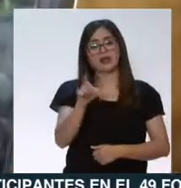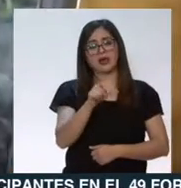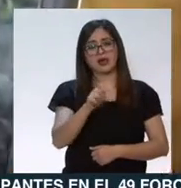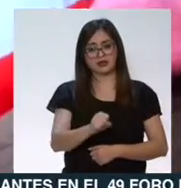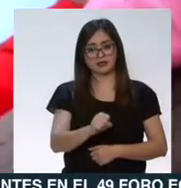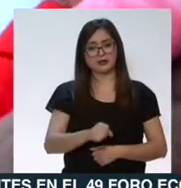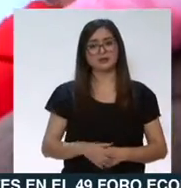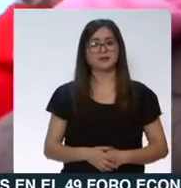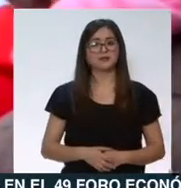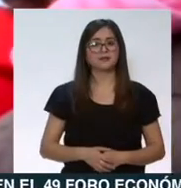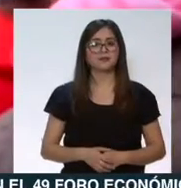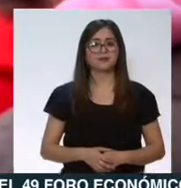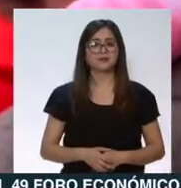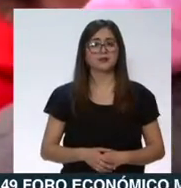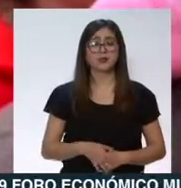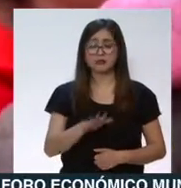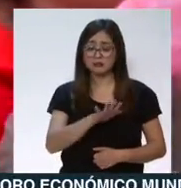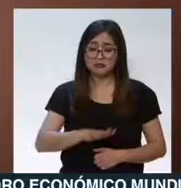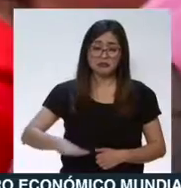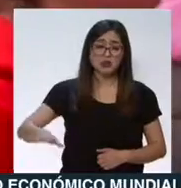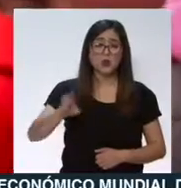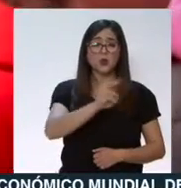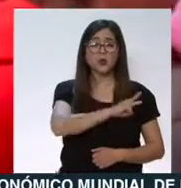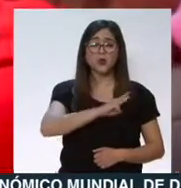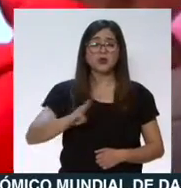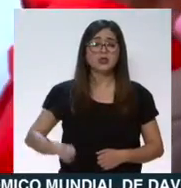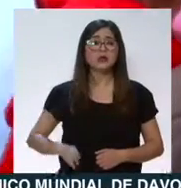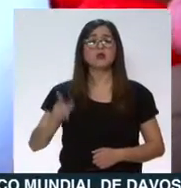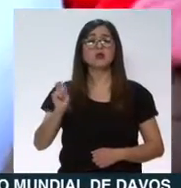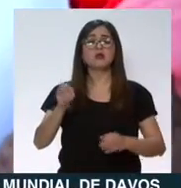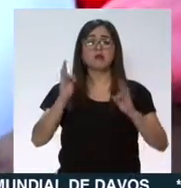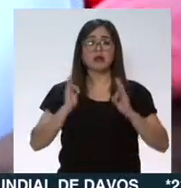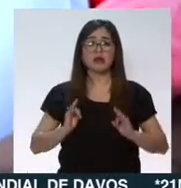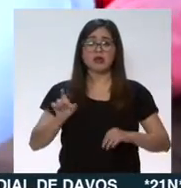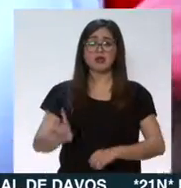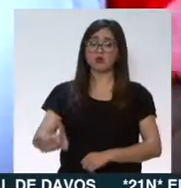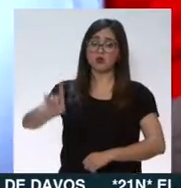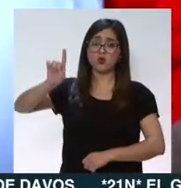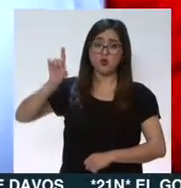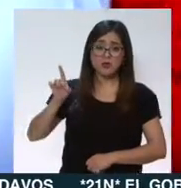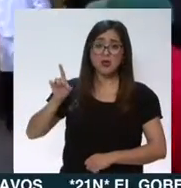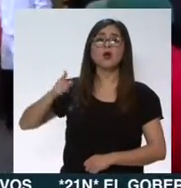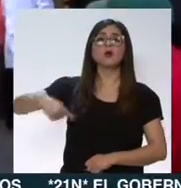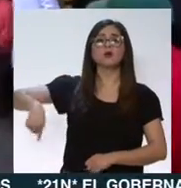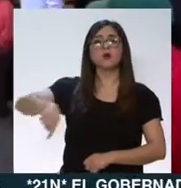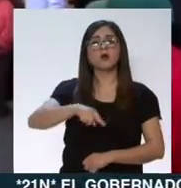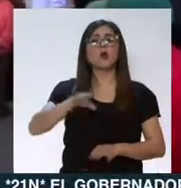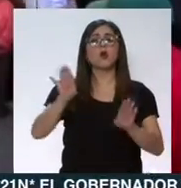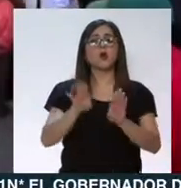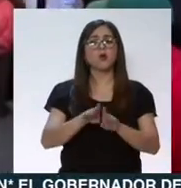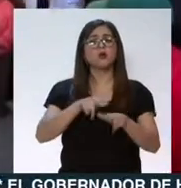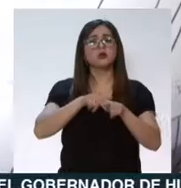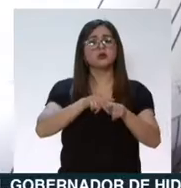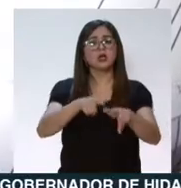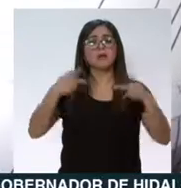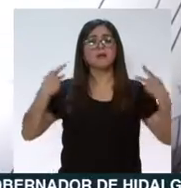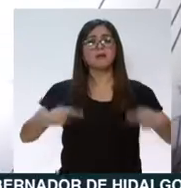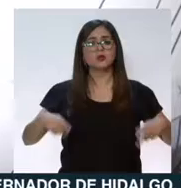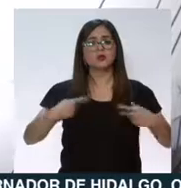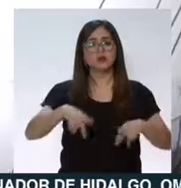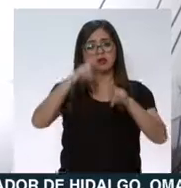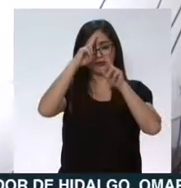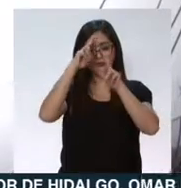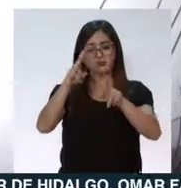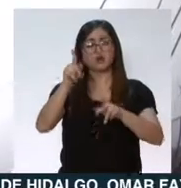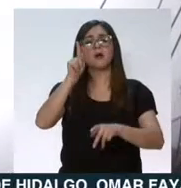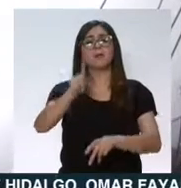este municipio es de total calma. Desde el pasado domingo se empezaron a realizar los cortejos fúnebres de los cuerpos que